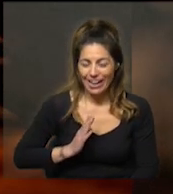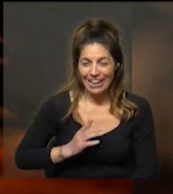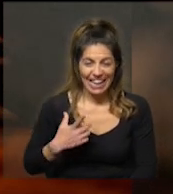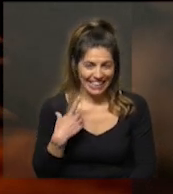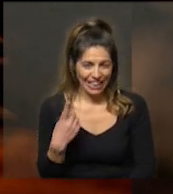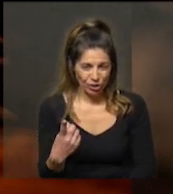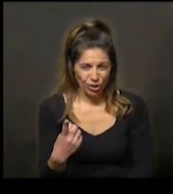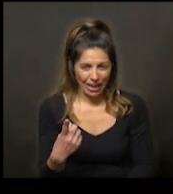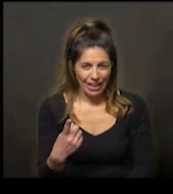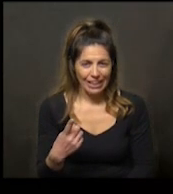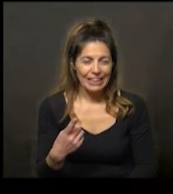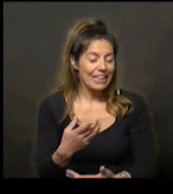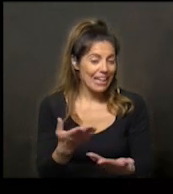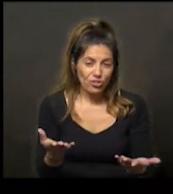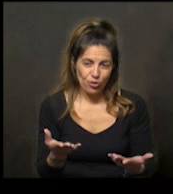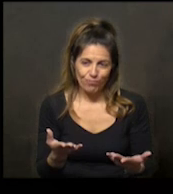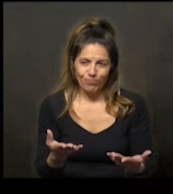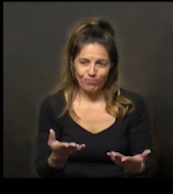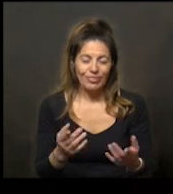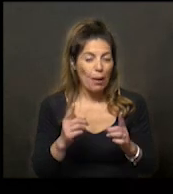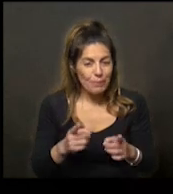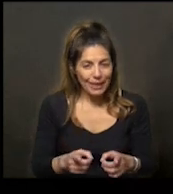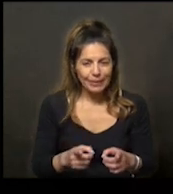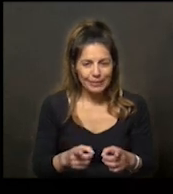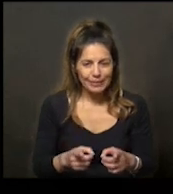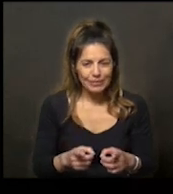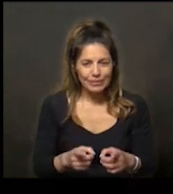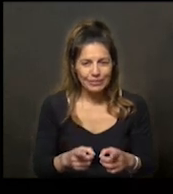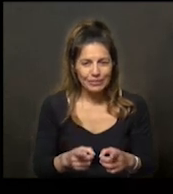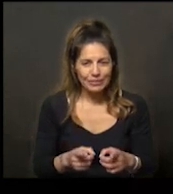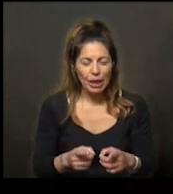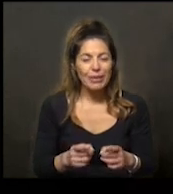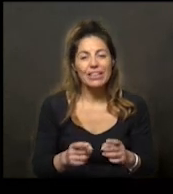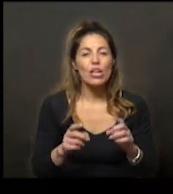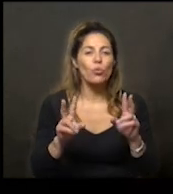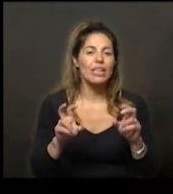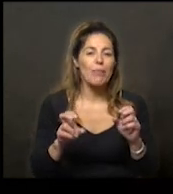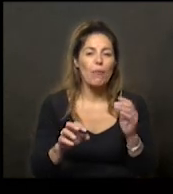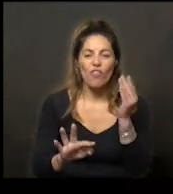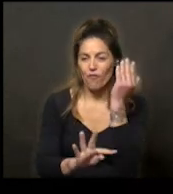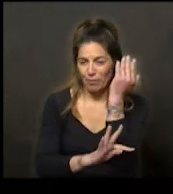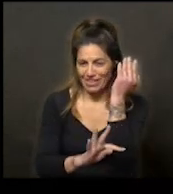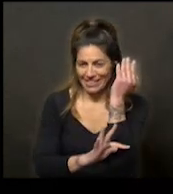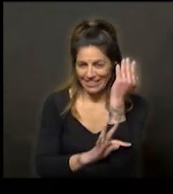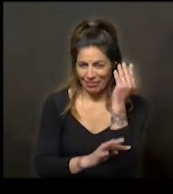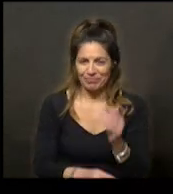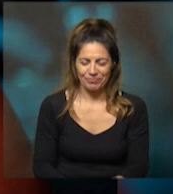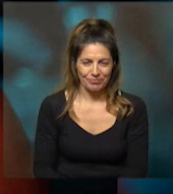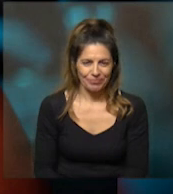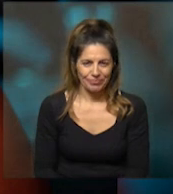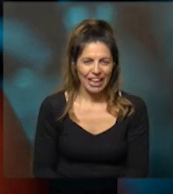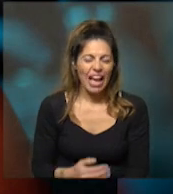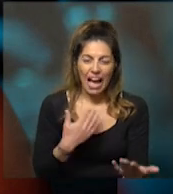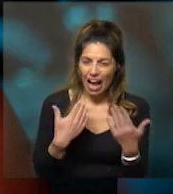dirija y bueno, eso, ¿no? También tiene un tinte muy feminista la obra. Recién